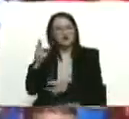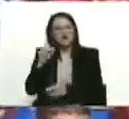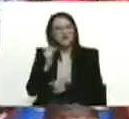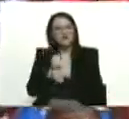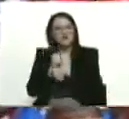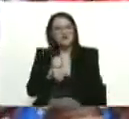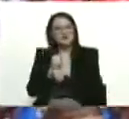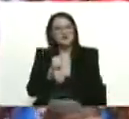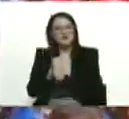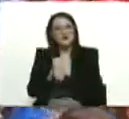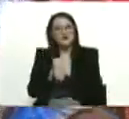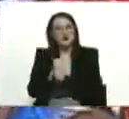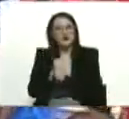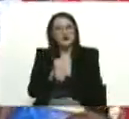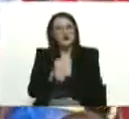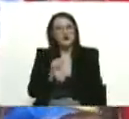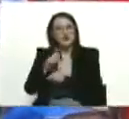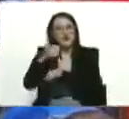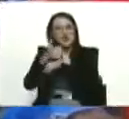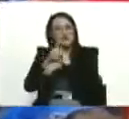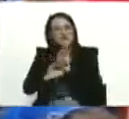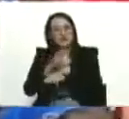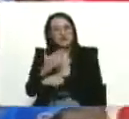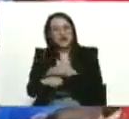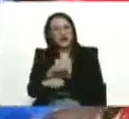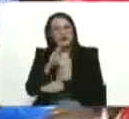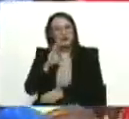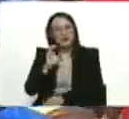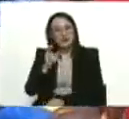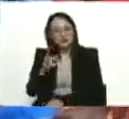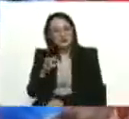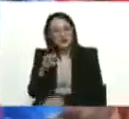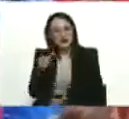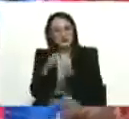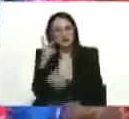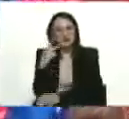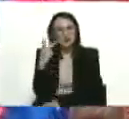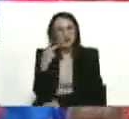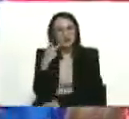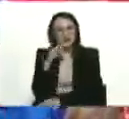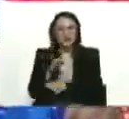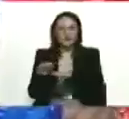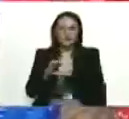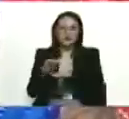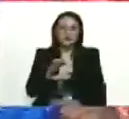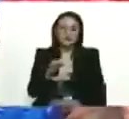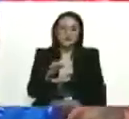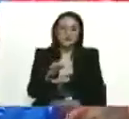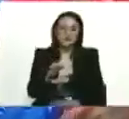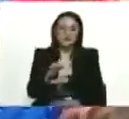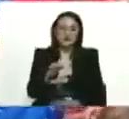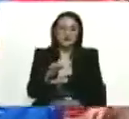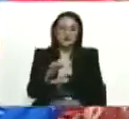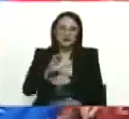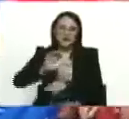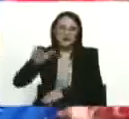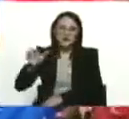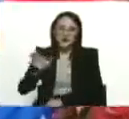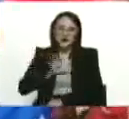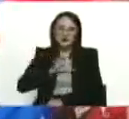trabajo de los jefes de calle, VC, equipos políticos municipales, regional del